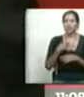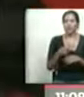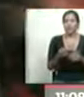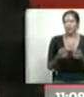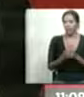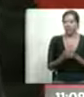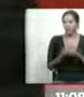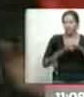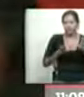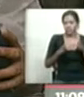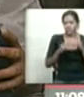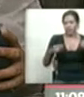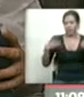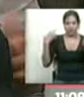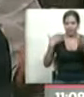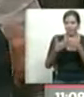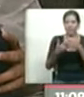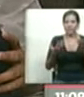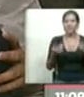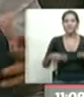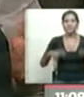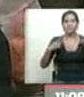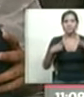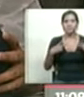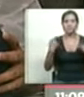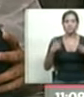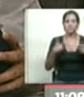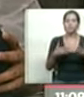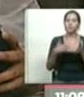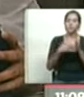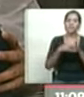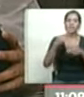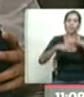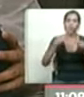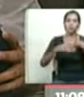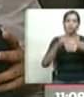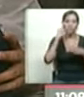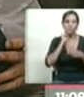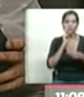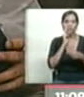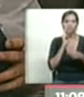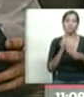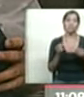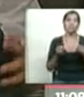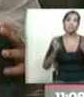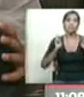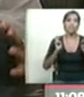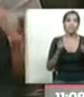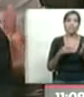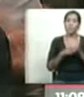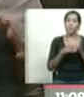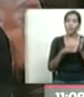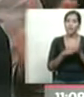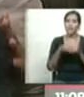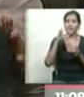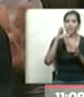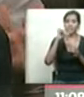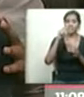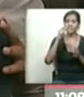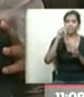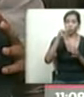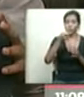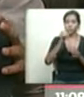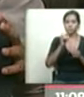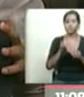esa huelga. Toda la directiva que tenía en contra de la revolución bolivariana y que estaban, bueno, prácticamente hipotecando a Singo. Vamos con el otro video, y